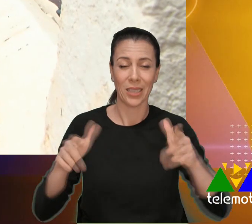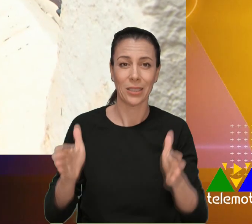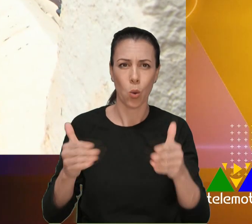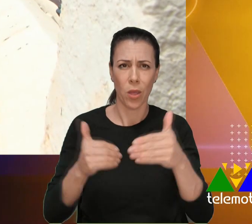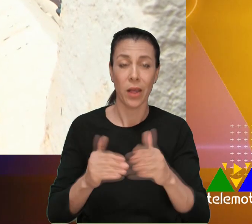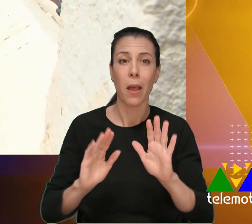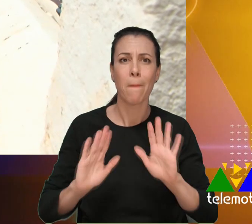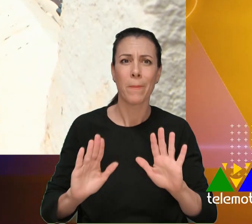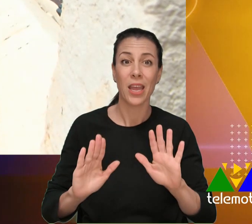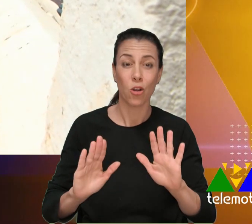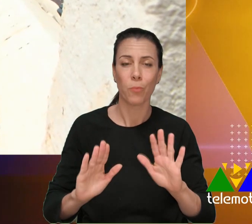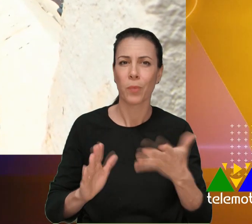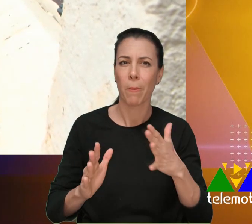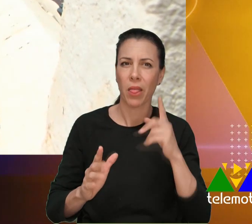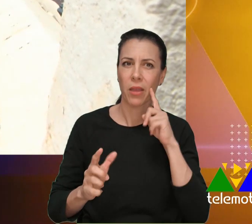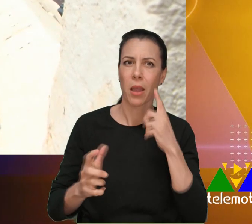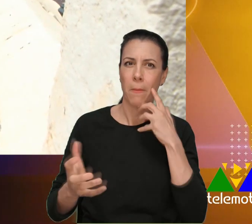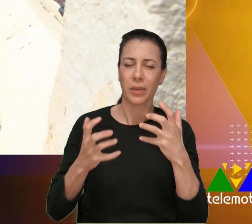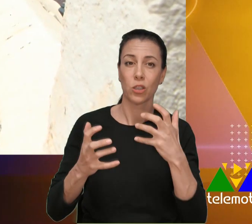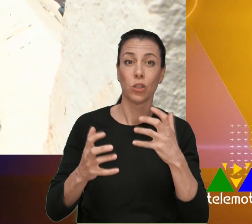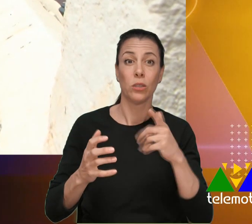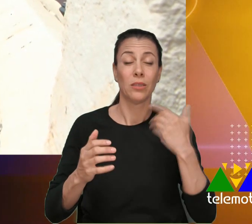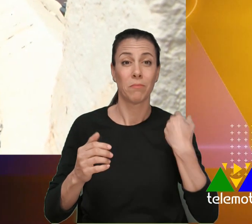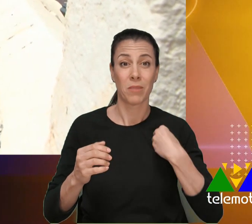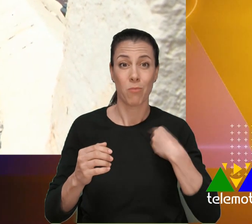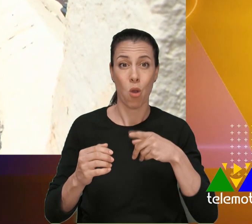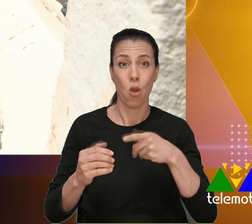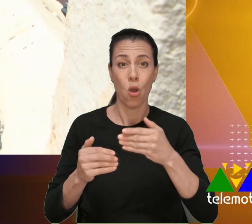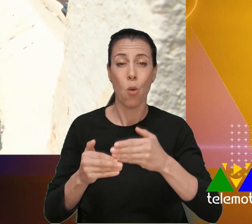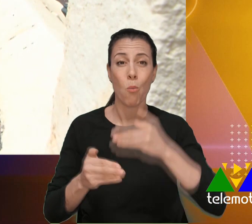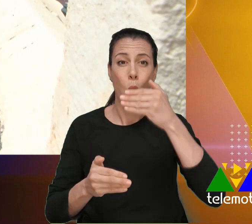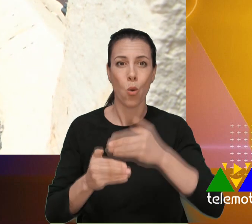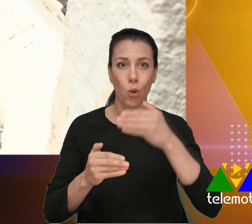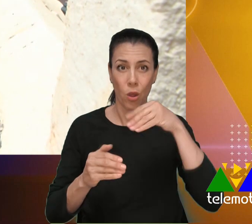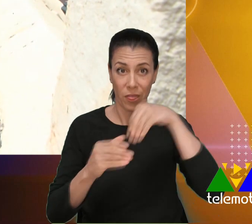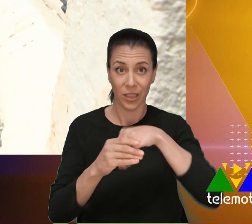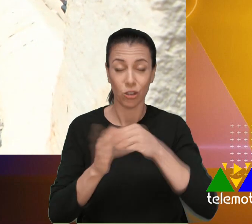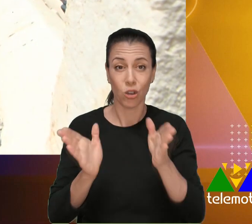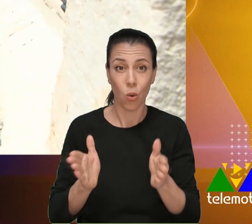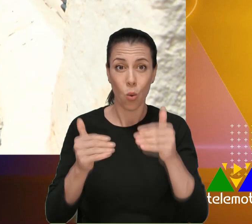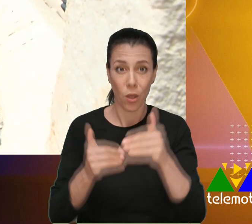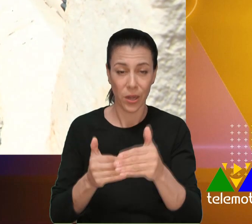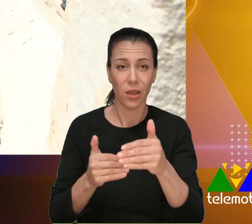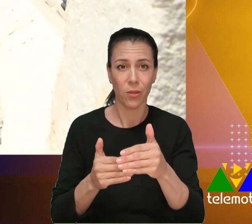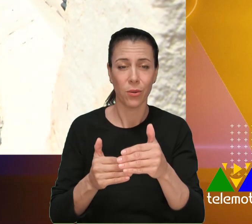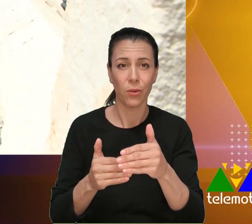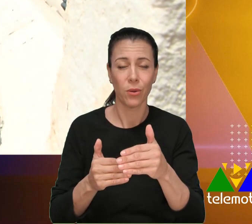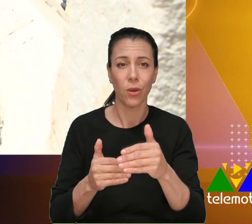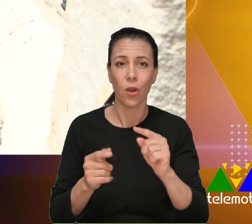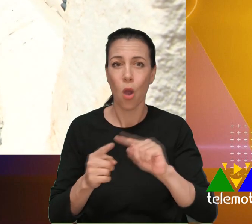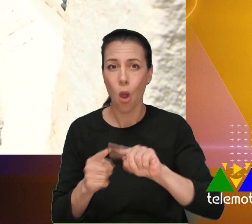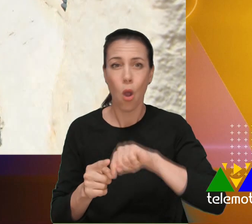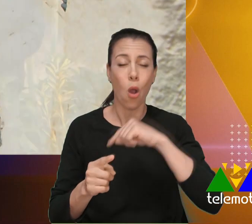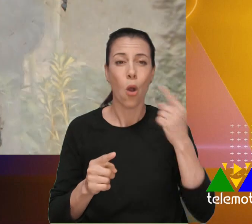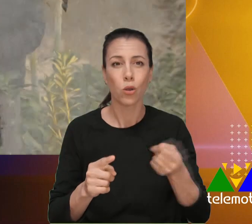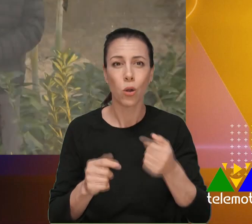da la impresión de que una vez ese muro cuadrado, esa torre interior cuadrada, se le dio el otro muro